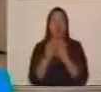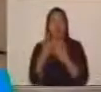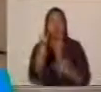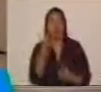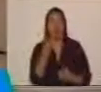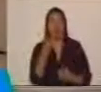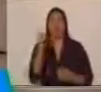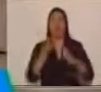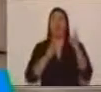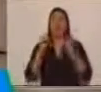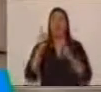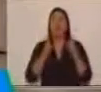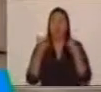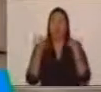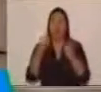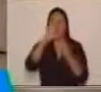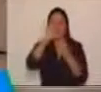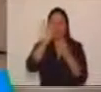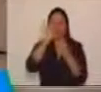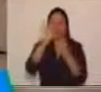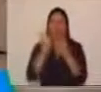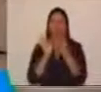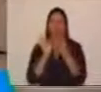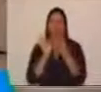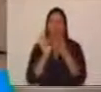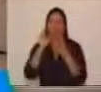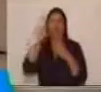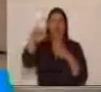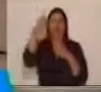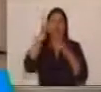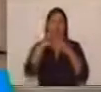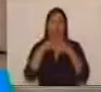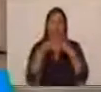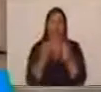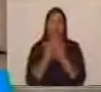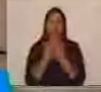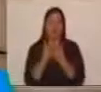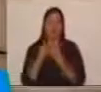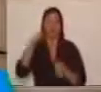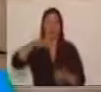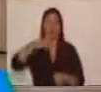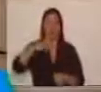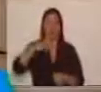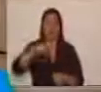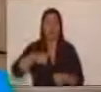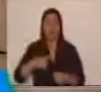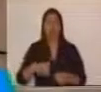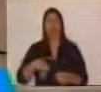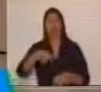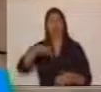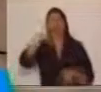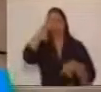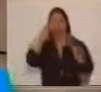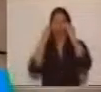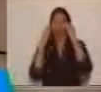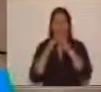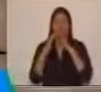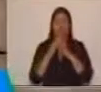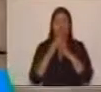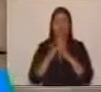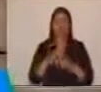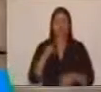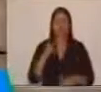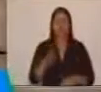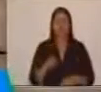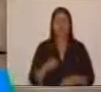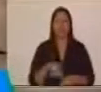corrientes literarias y estéticas también. Ese es el reto que yo les dejo desde acá en el programa de Aprendo en Casa. Ten